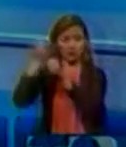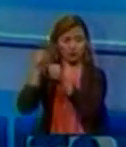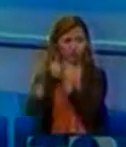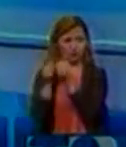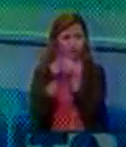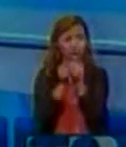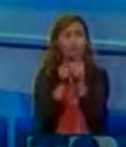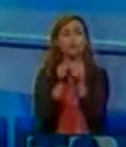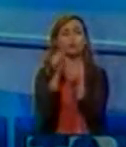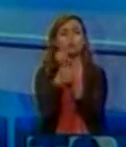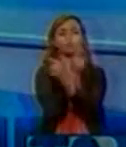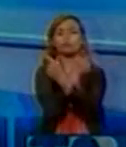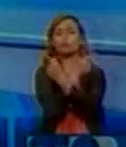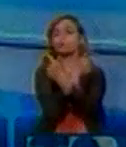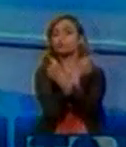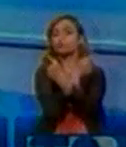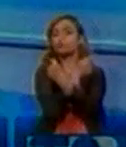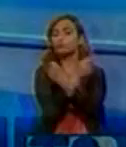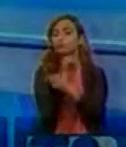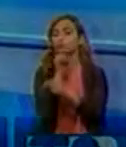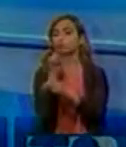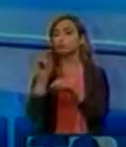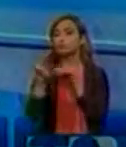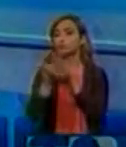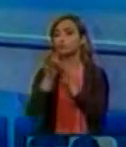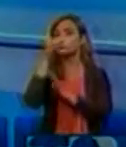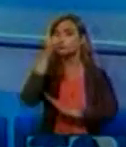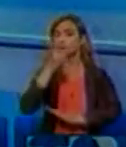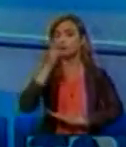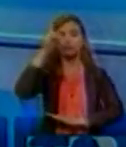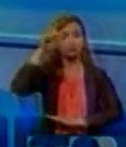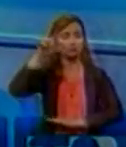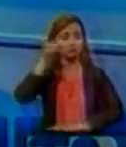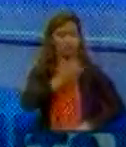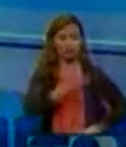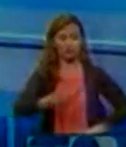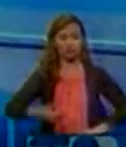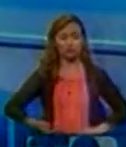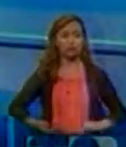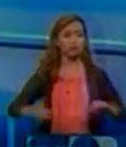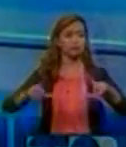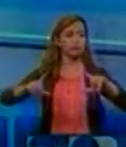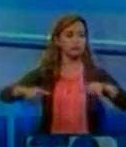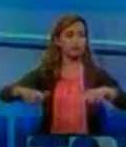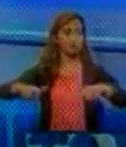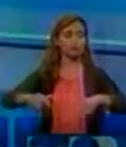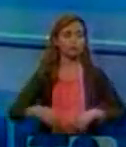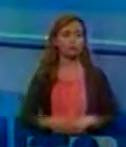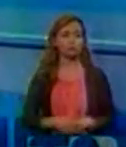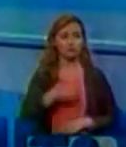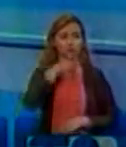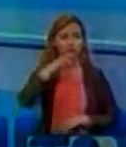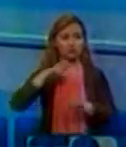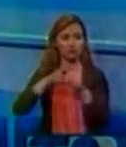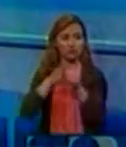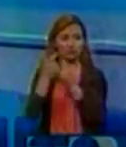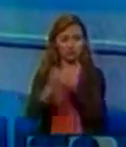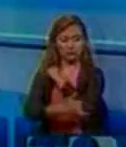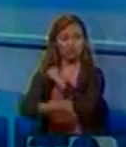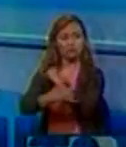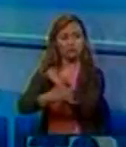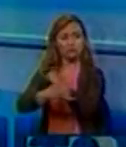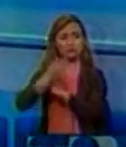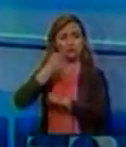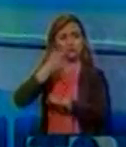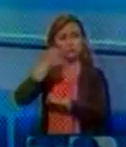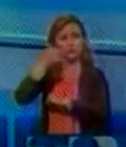a través de su cuenta de Twitter tachando de ilegal la decisión del presidente Lenín Moreno. Además, Rusia fue el primer país en